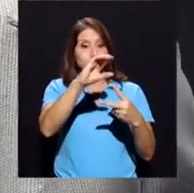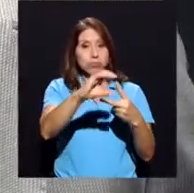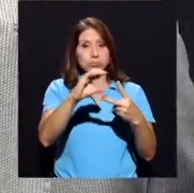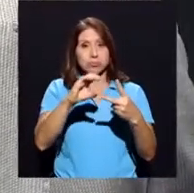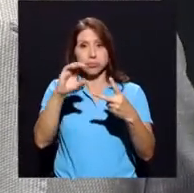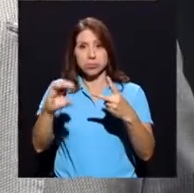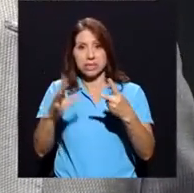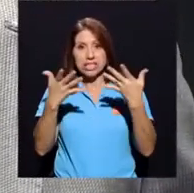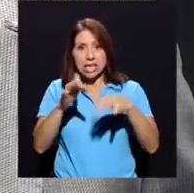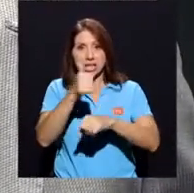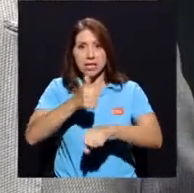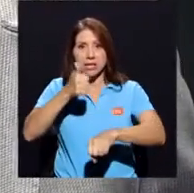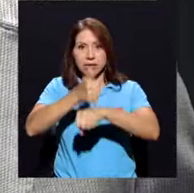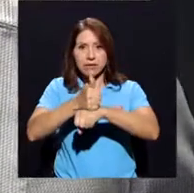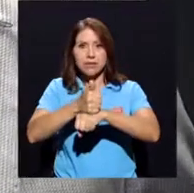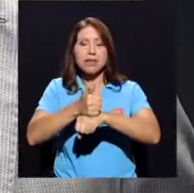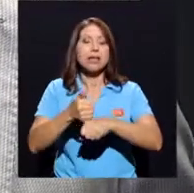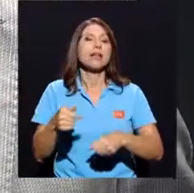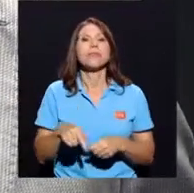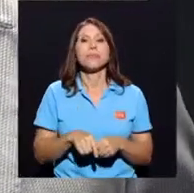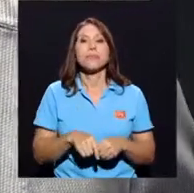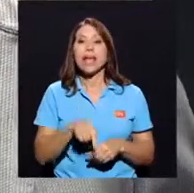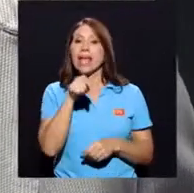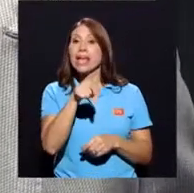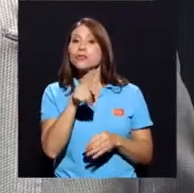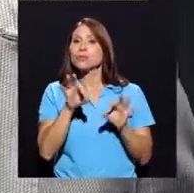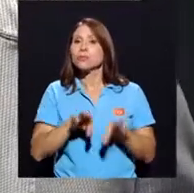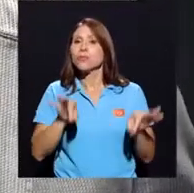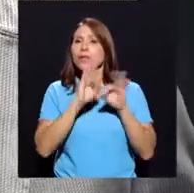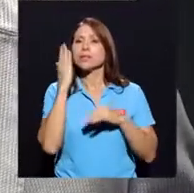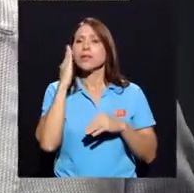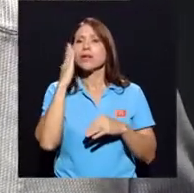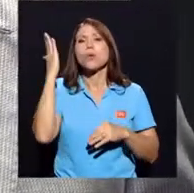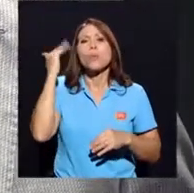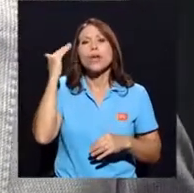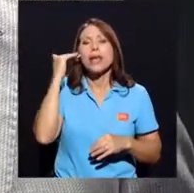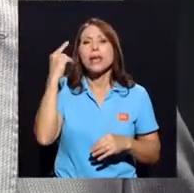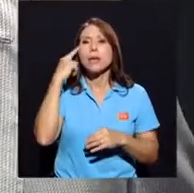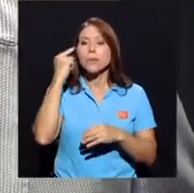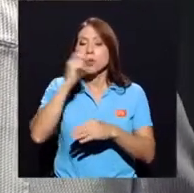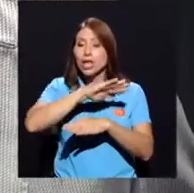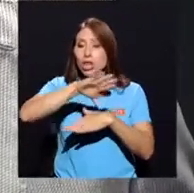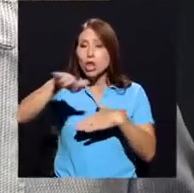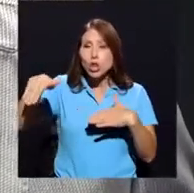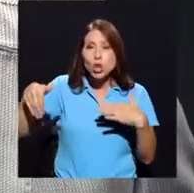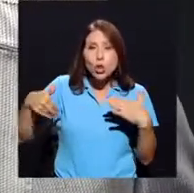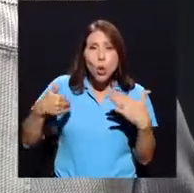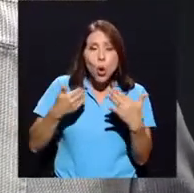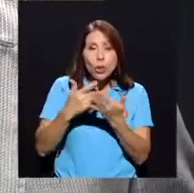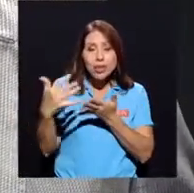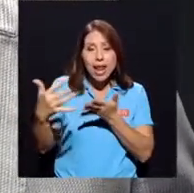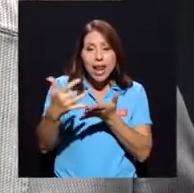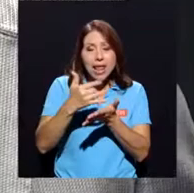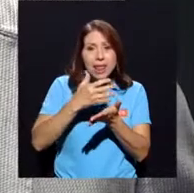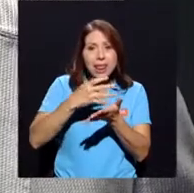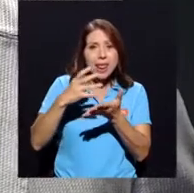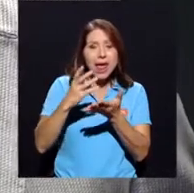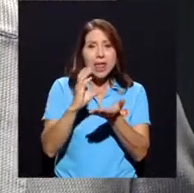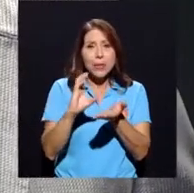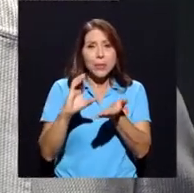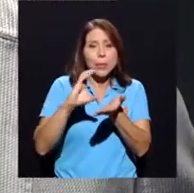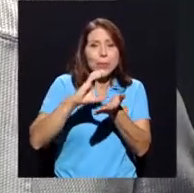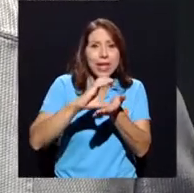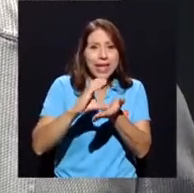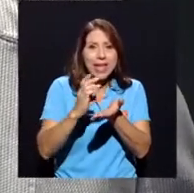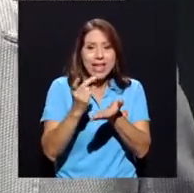y esto hay que poner en contexto porque la carga tributaria o sea la totalidad de los ingresos que el estado éste